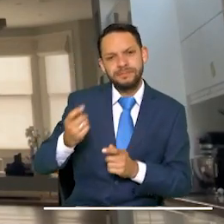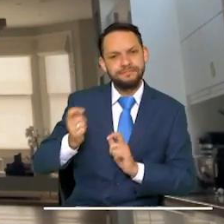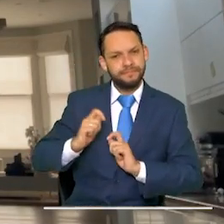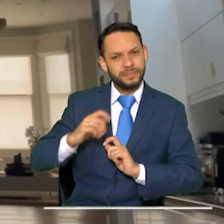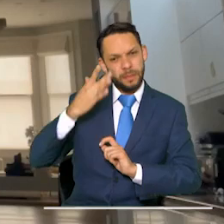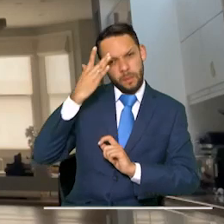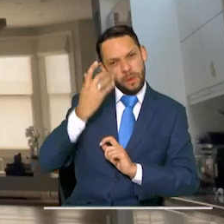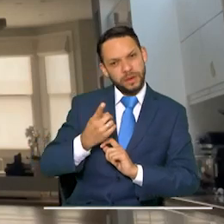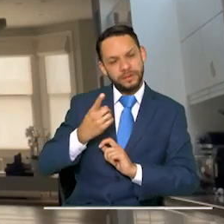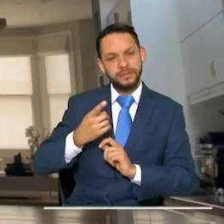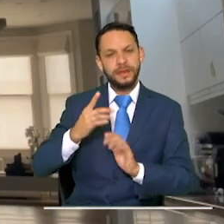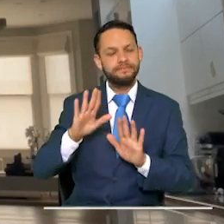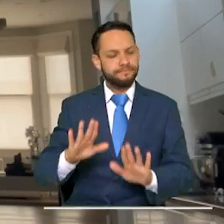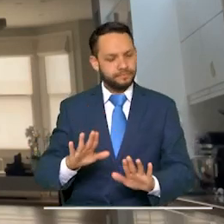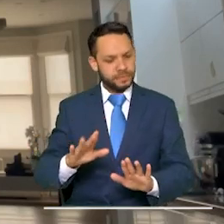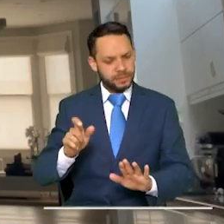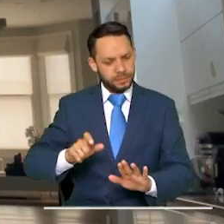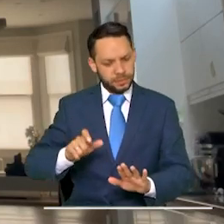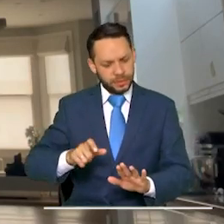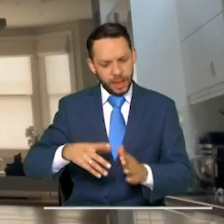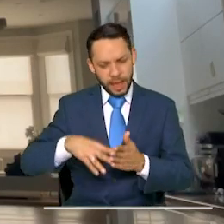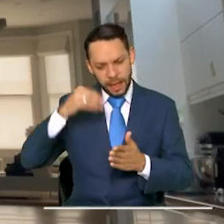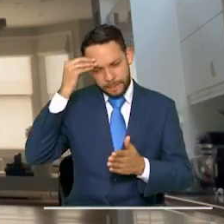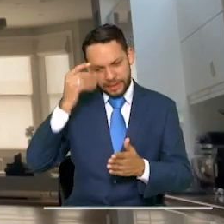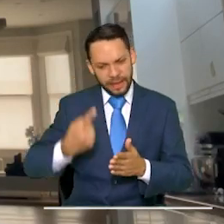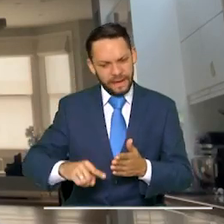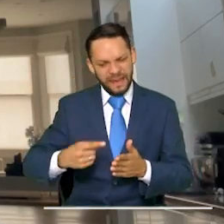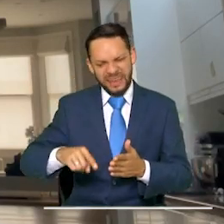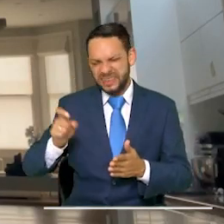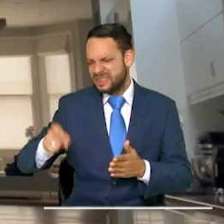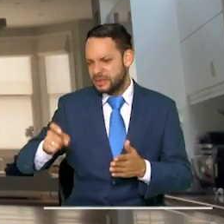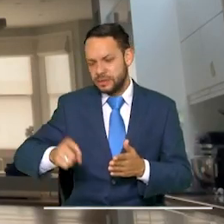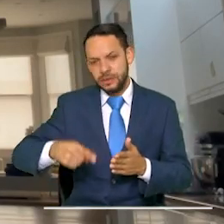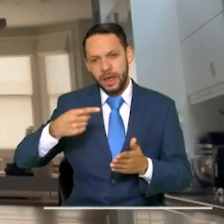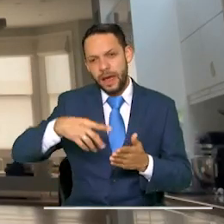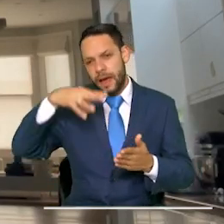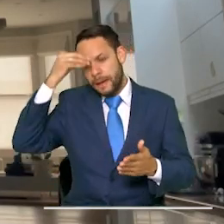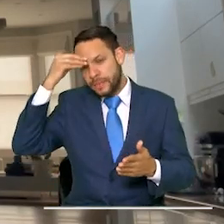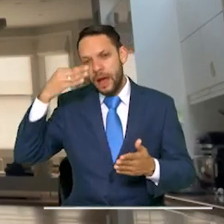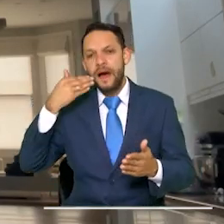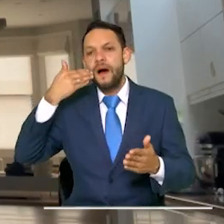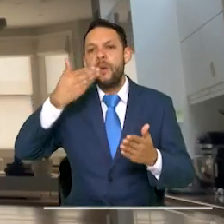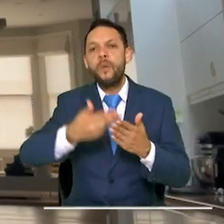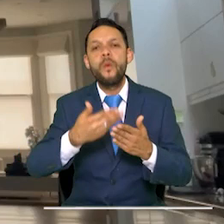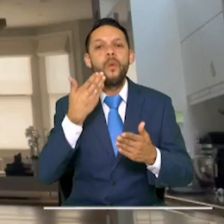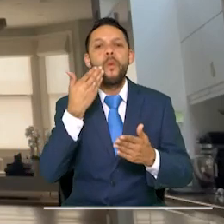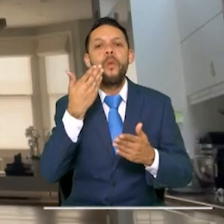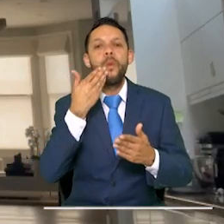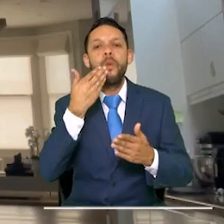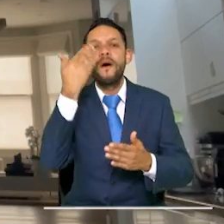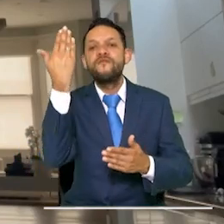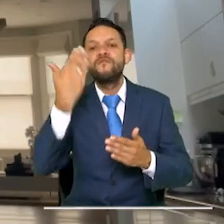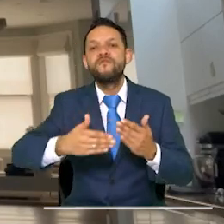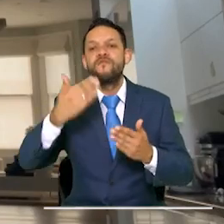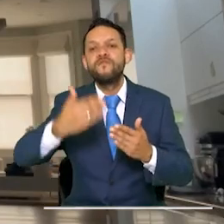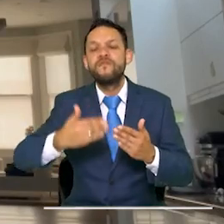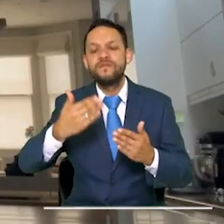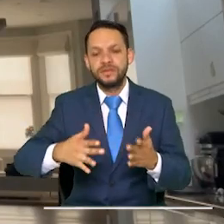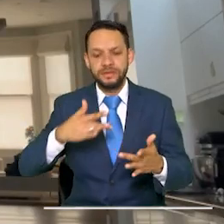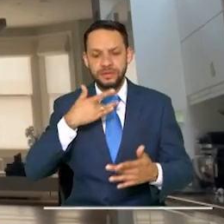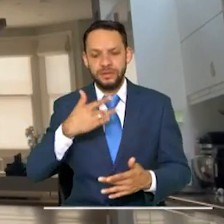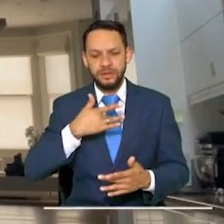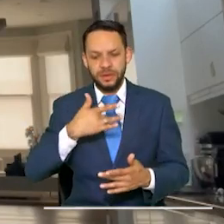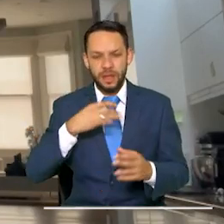¿cuál es la enseñanza detrás de todo esto? ¿Hasta cuándo tengo que desgastar mi salud, mis